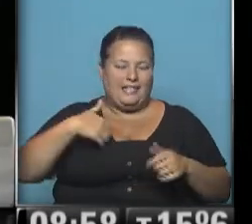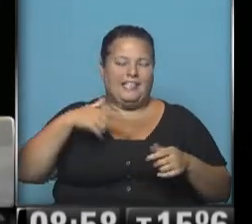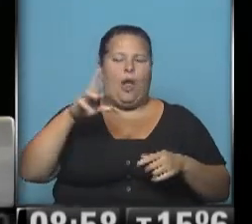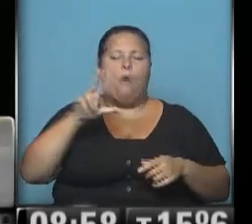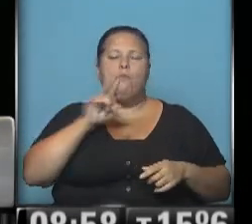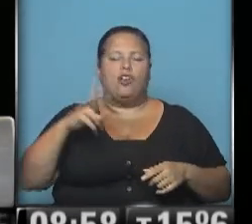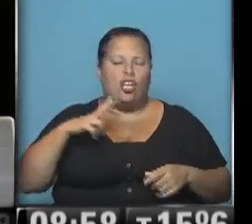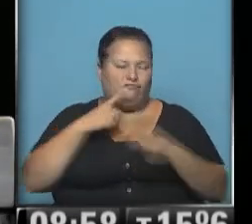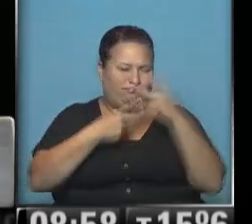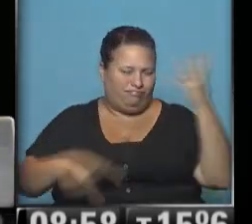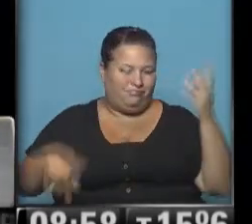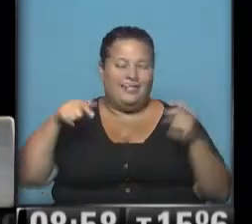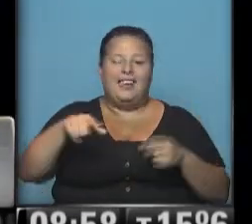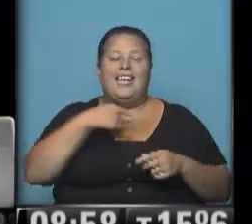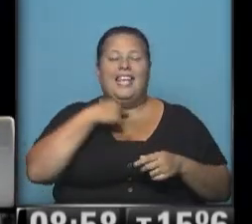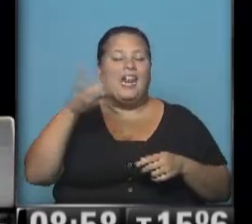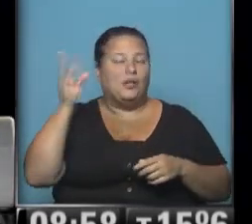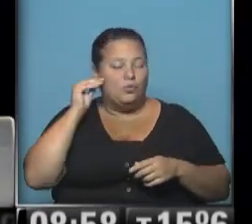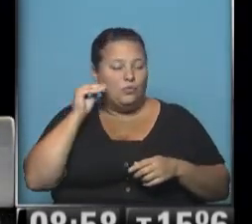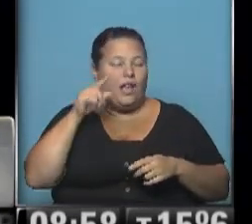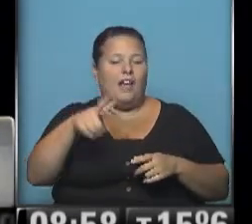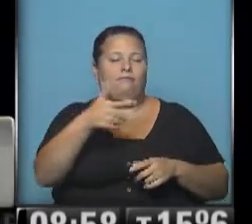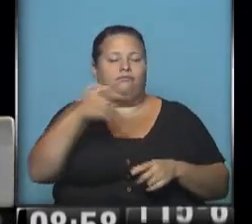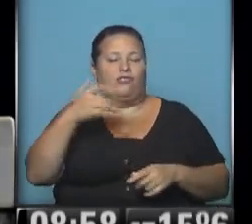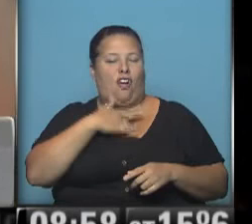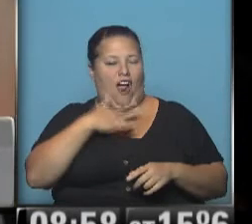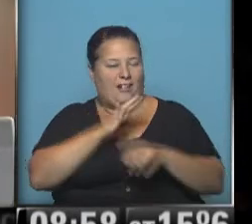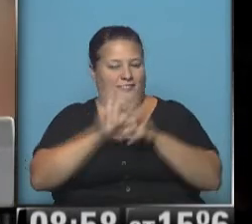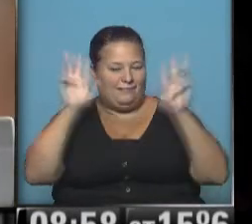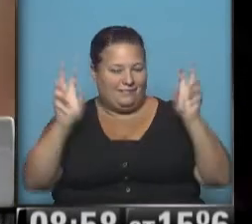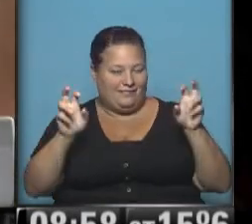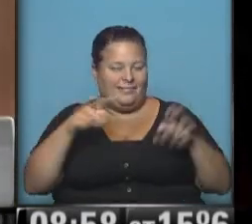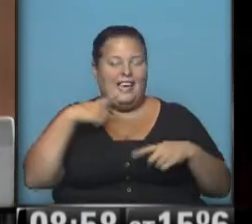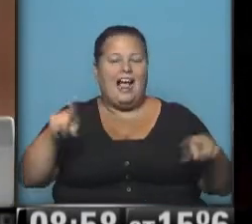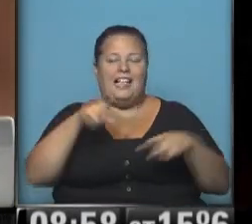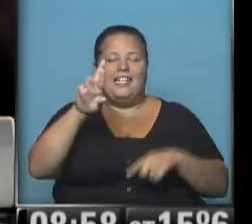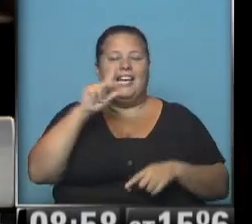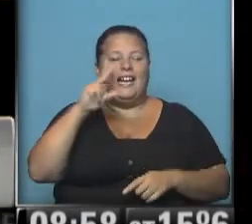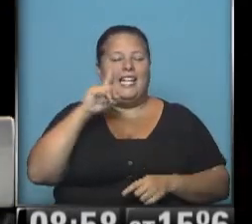Rico, y sigue. Desde A Quien Quiera Escuchar, esto es Disparo al Corazón, el nuevo videoclip de Ricky Martin.